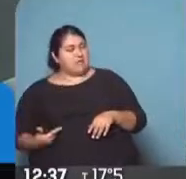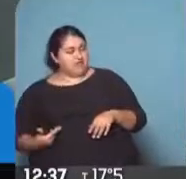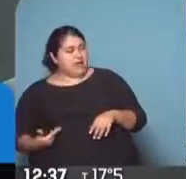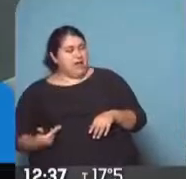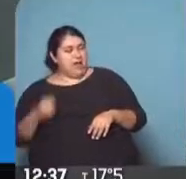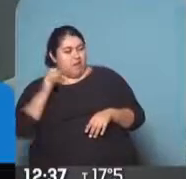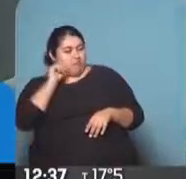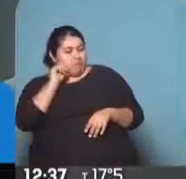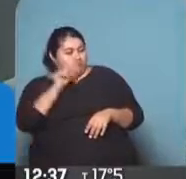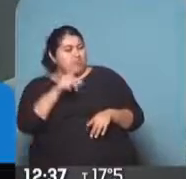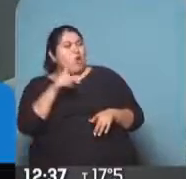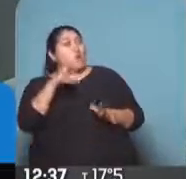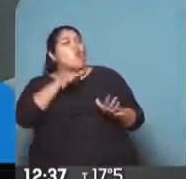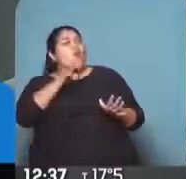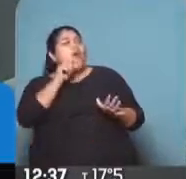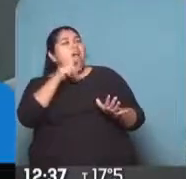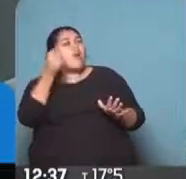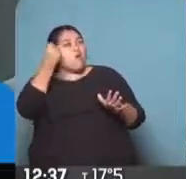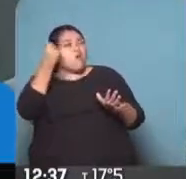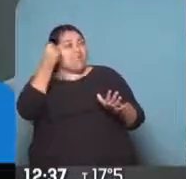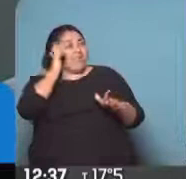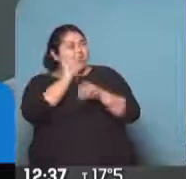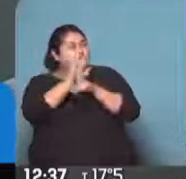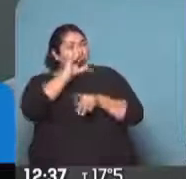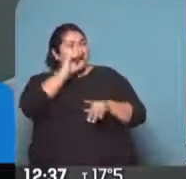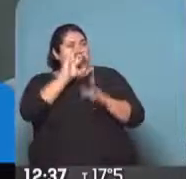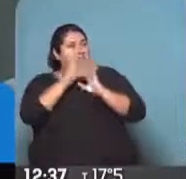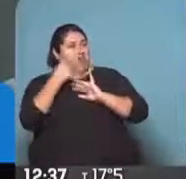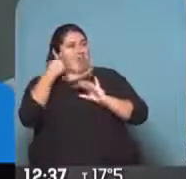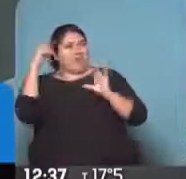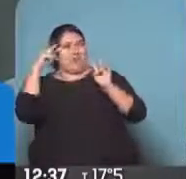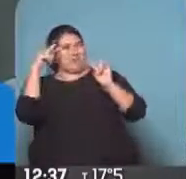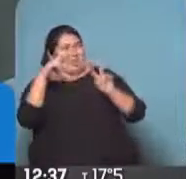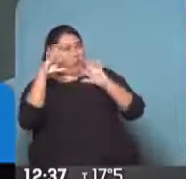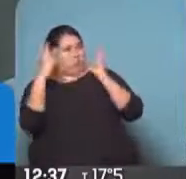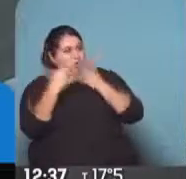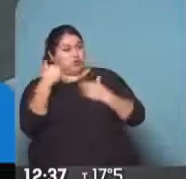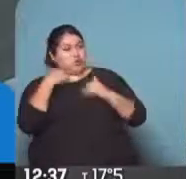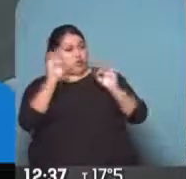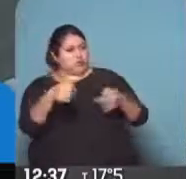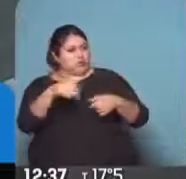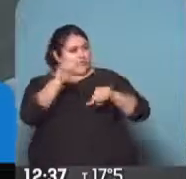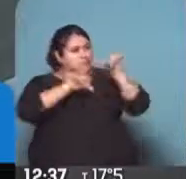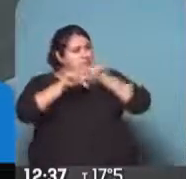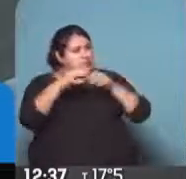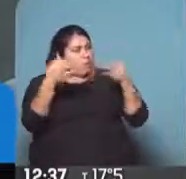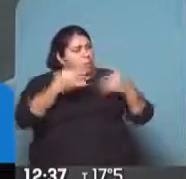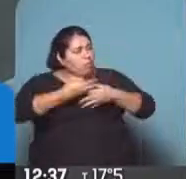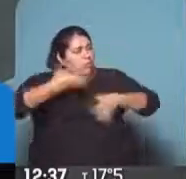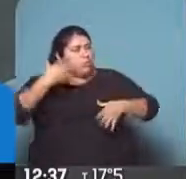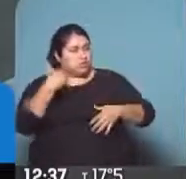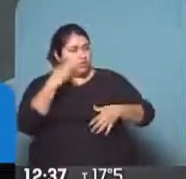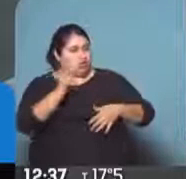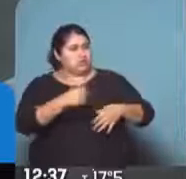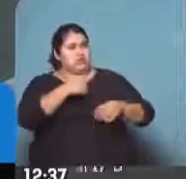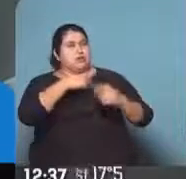importante y la sube un poco más al mundo no porque aquí yo sé que hay científicos de primer nivel muchos se han ido en su